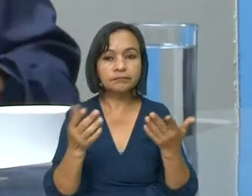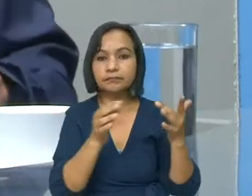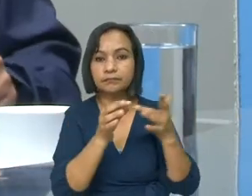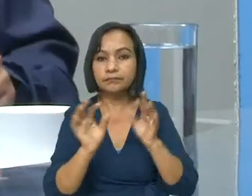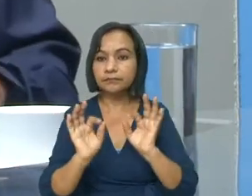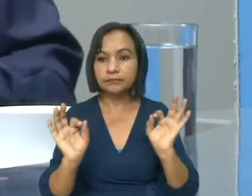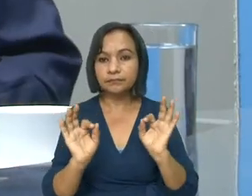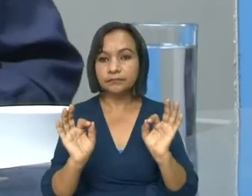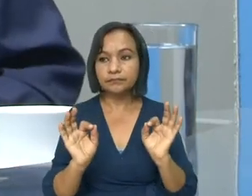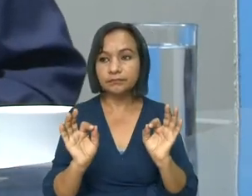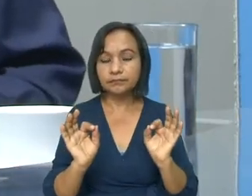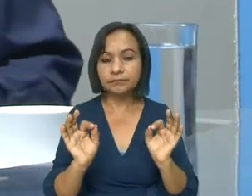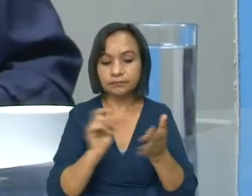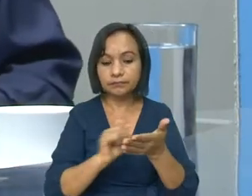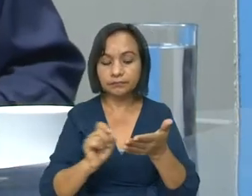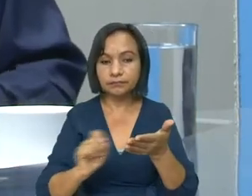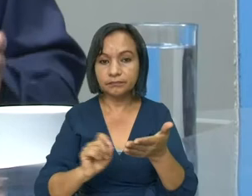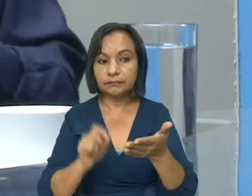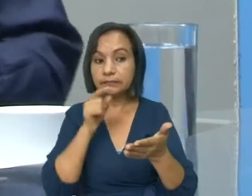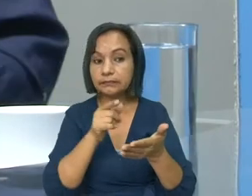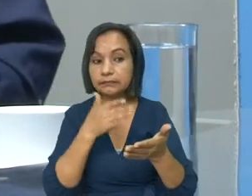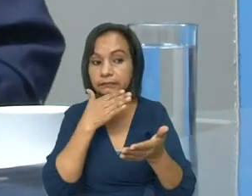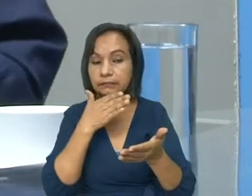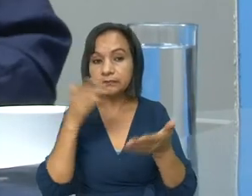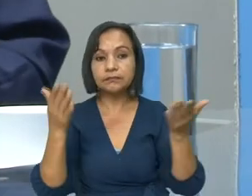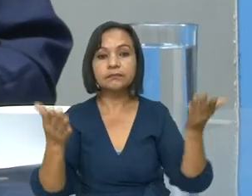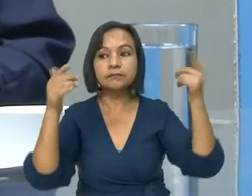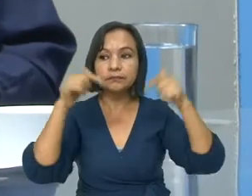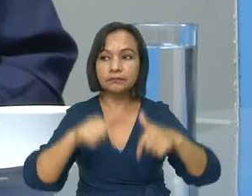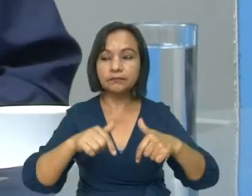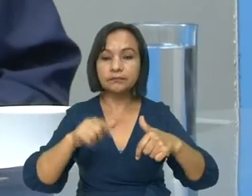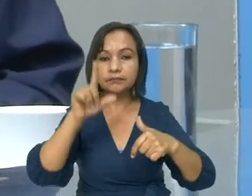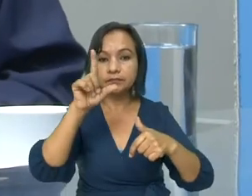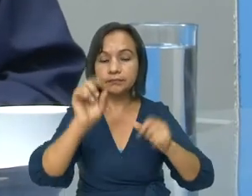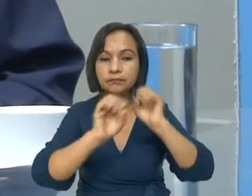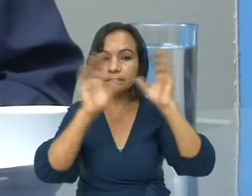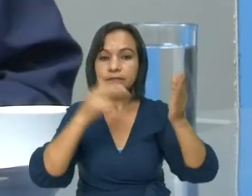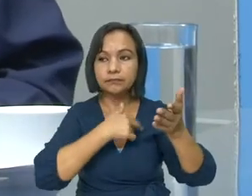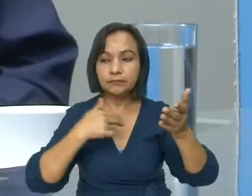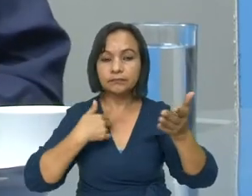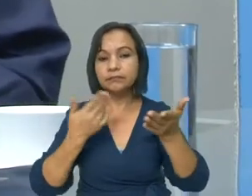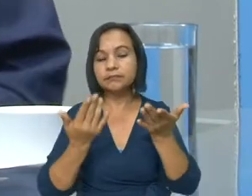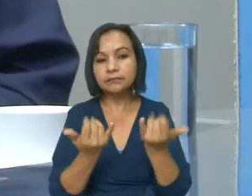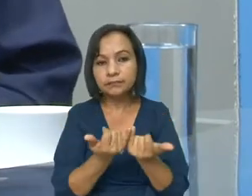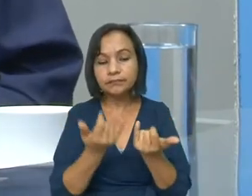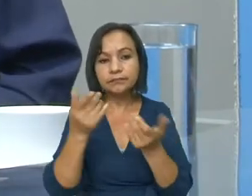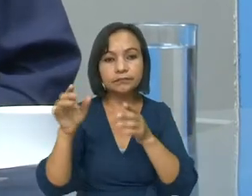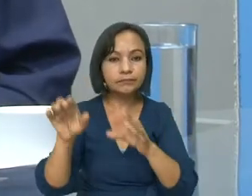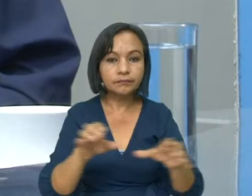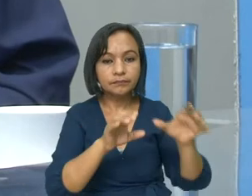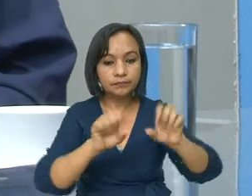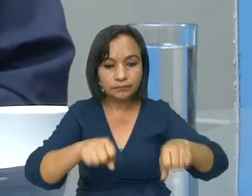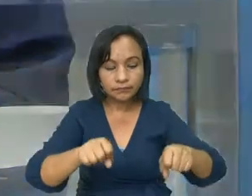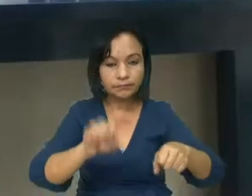específico, pues ellos levantan su bitácora. Pero si hay algo, por ejemplo, ahora pueden llegar a las 10 de la mañana, ¿qué es lo que hay ahorita? Bueno, este es el evento del